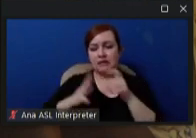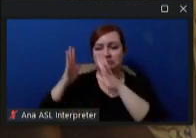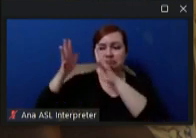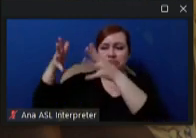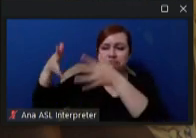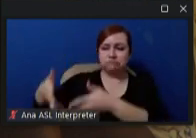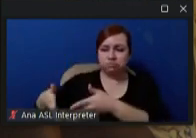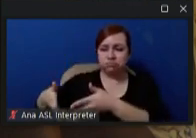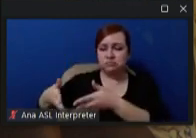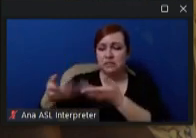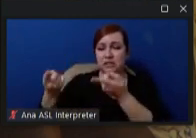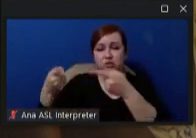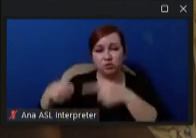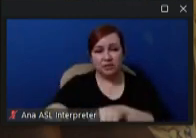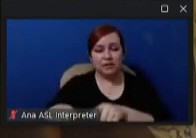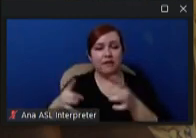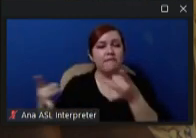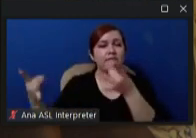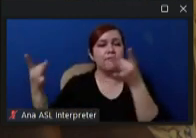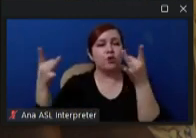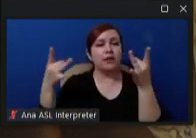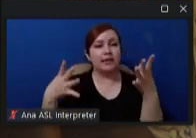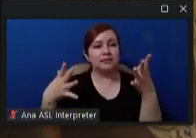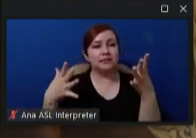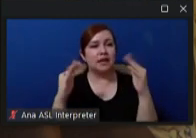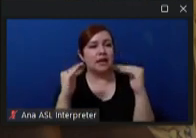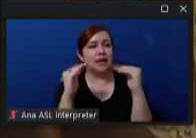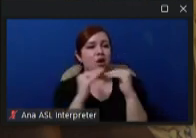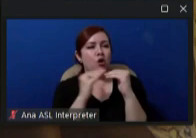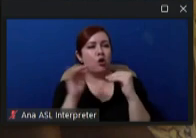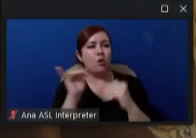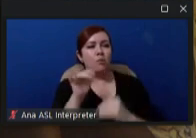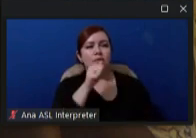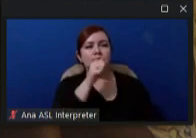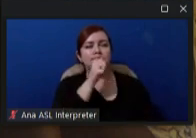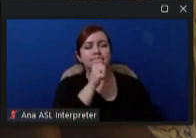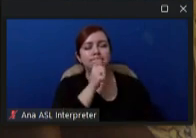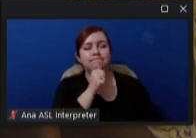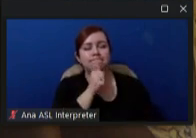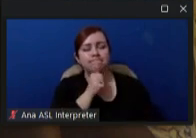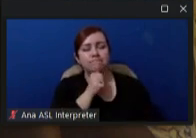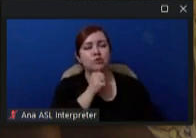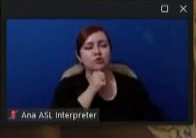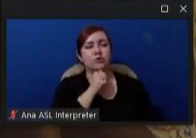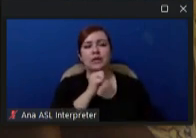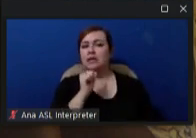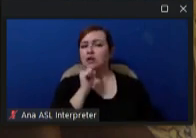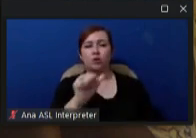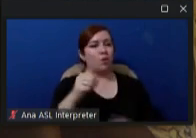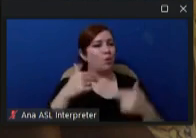violencia, equivalentes a la tortura, tratos crueles, inhumanos y degradantes.